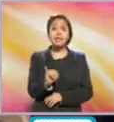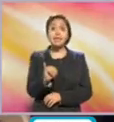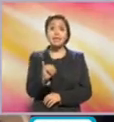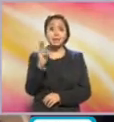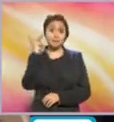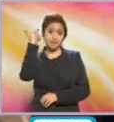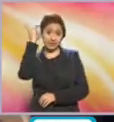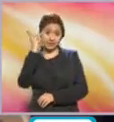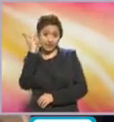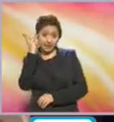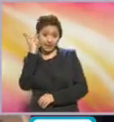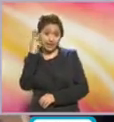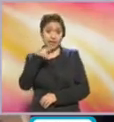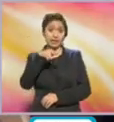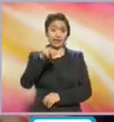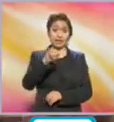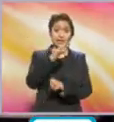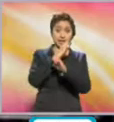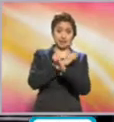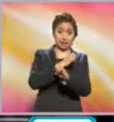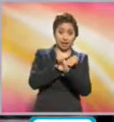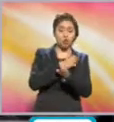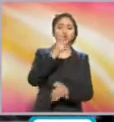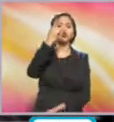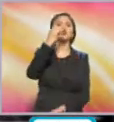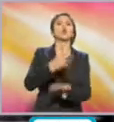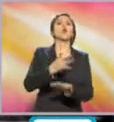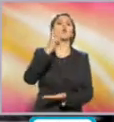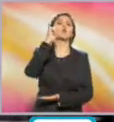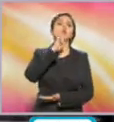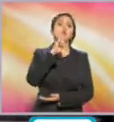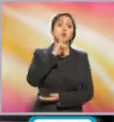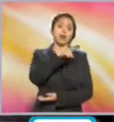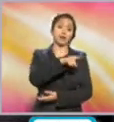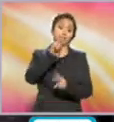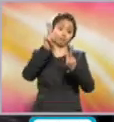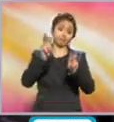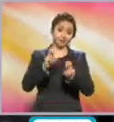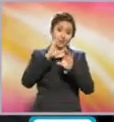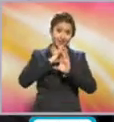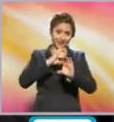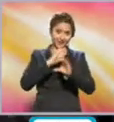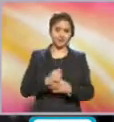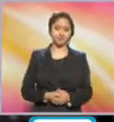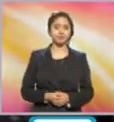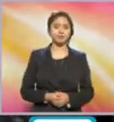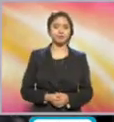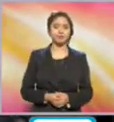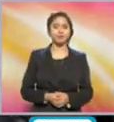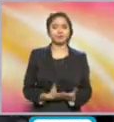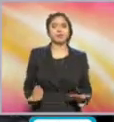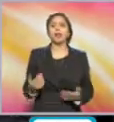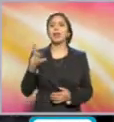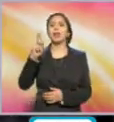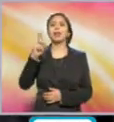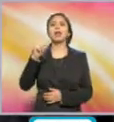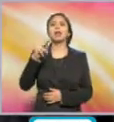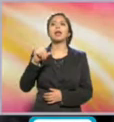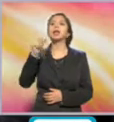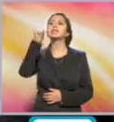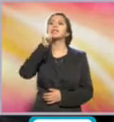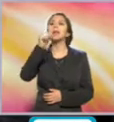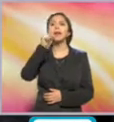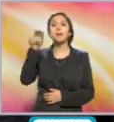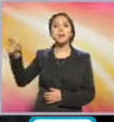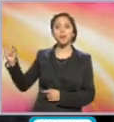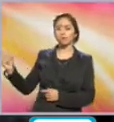esclava, simplemente Mujer. Eso. Hace falta Mira, Daniel. nada Daniel más. siempre nos está cantando esa canción. Ay, sí es